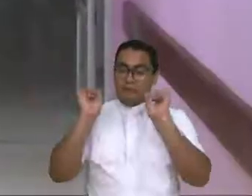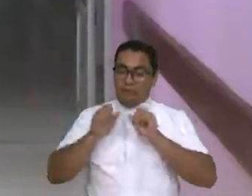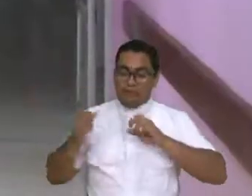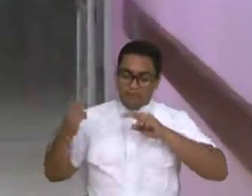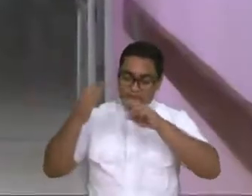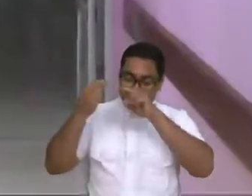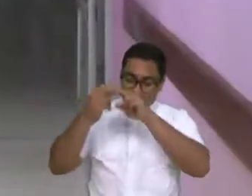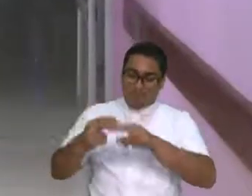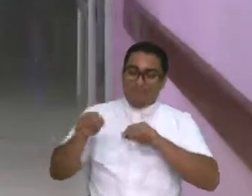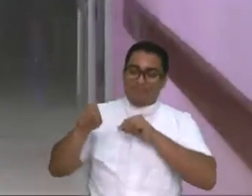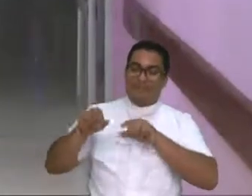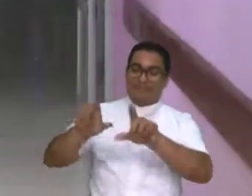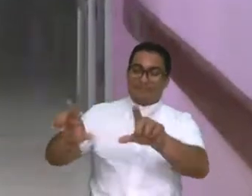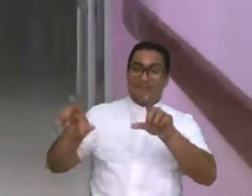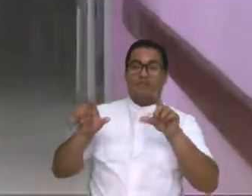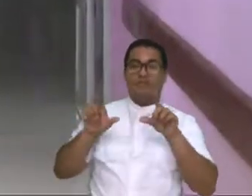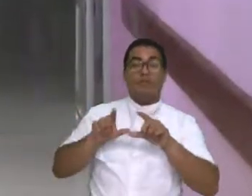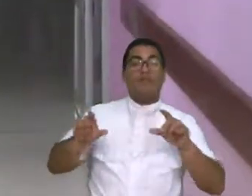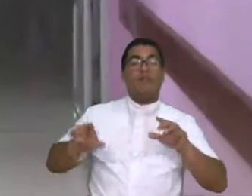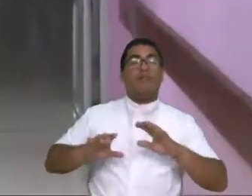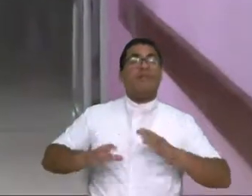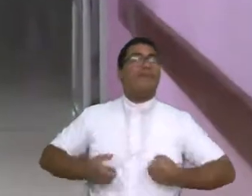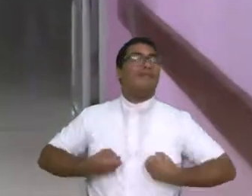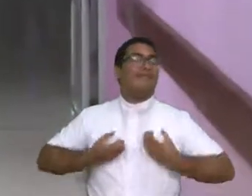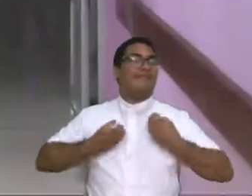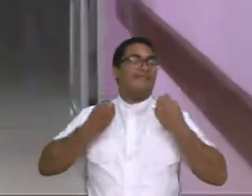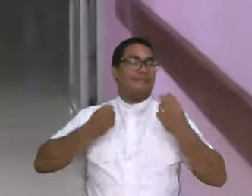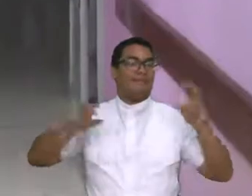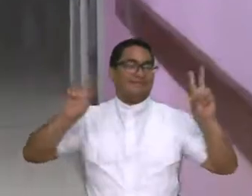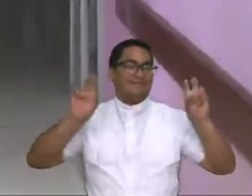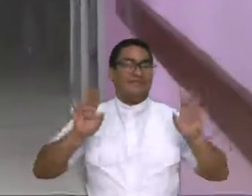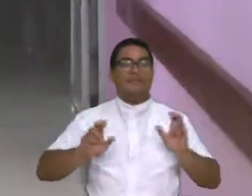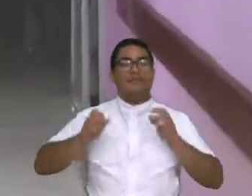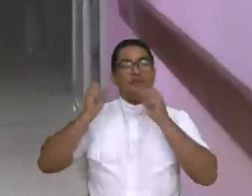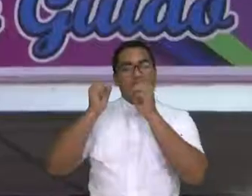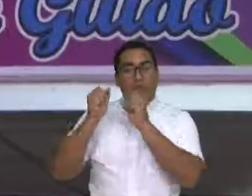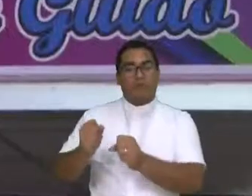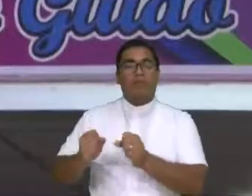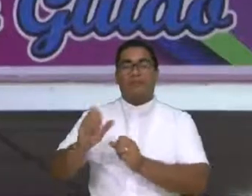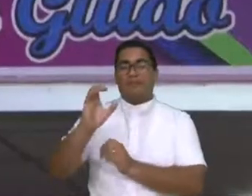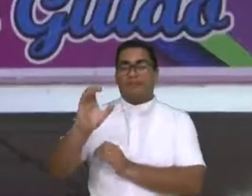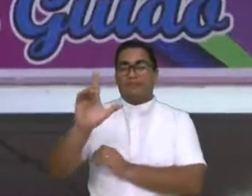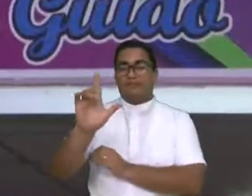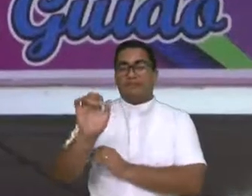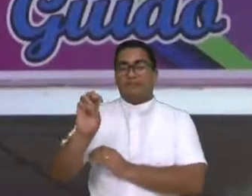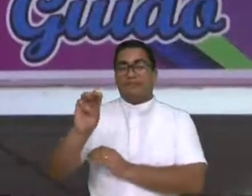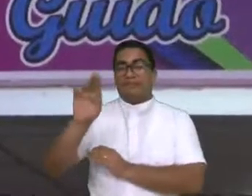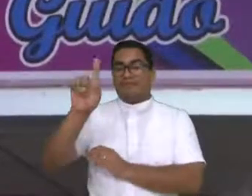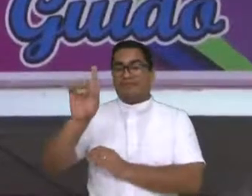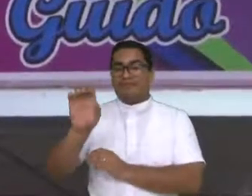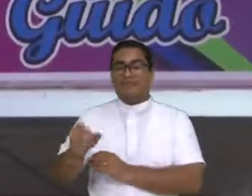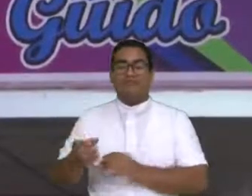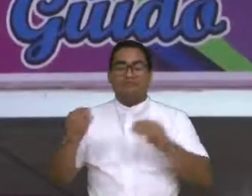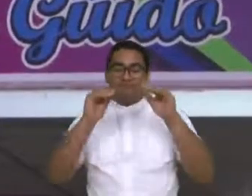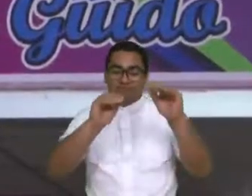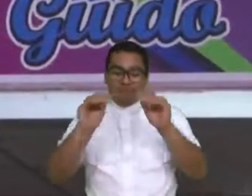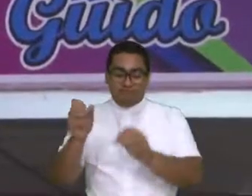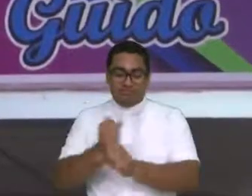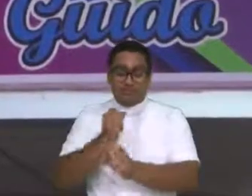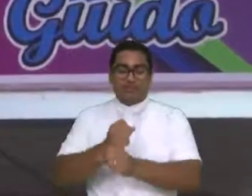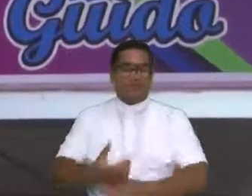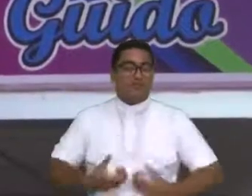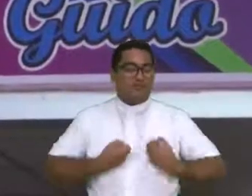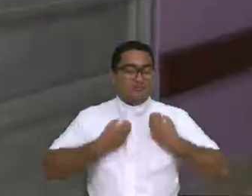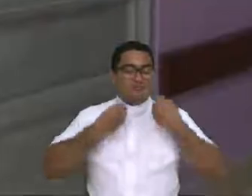ese nombre de este hombre que nos enseñó que realmente el trabajo en oncología se puede